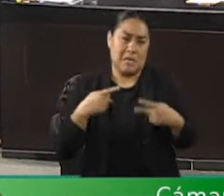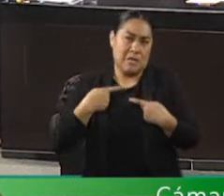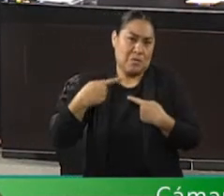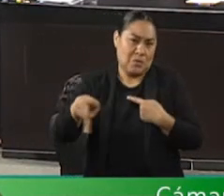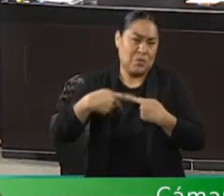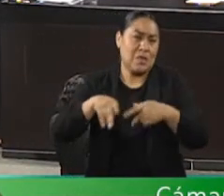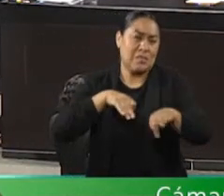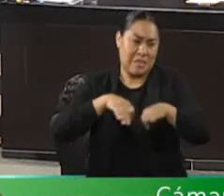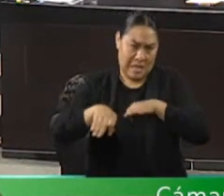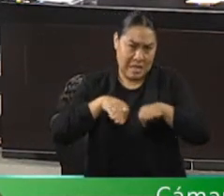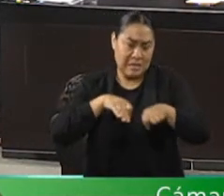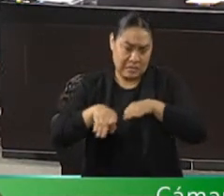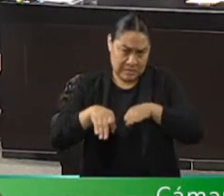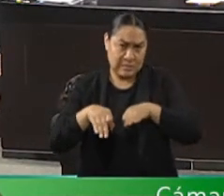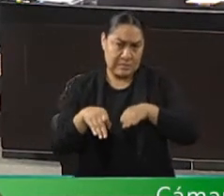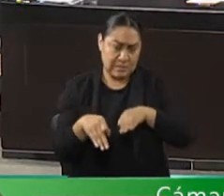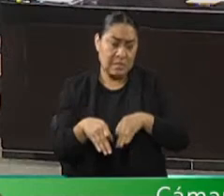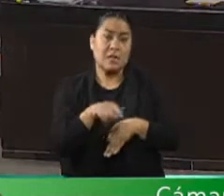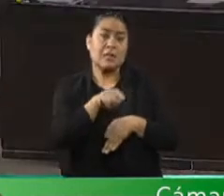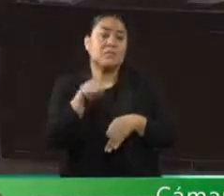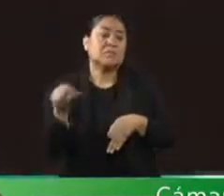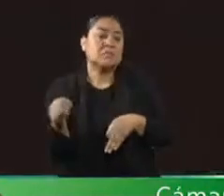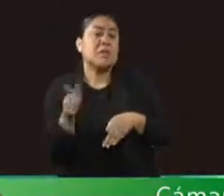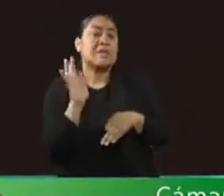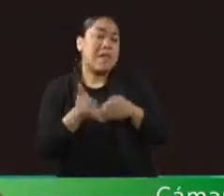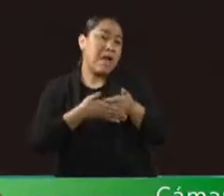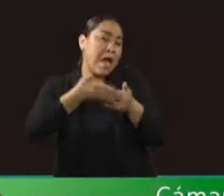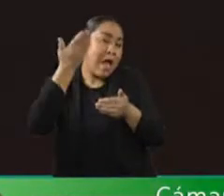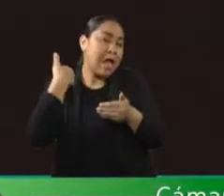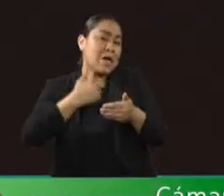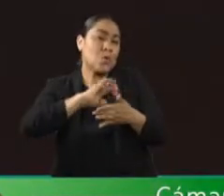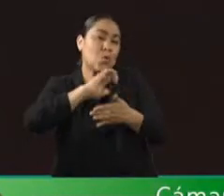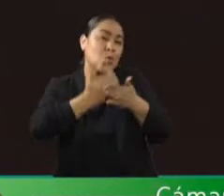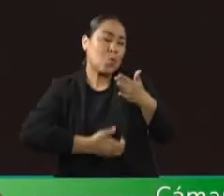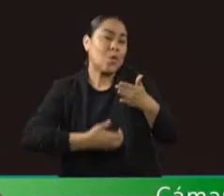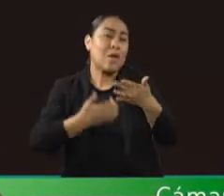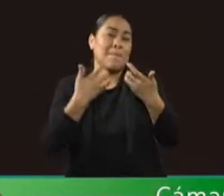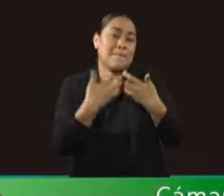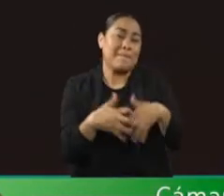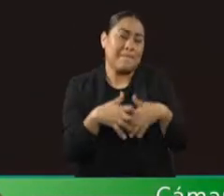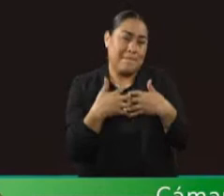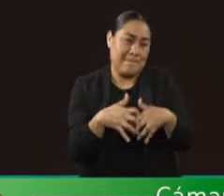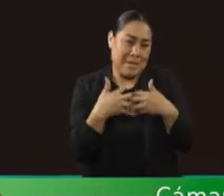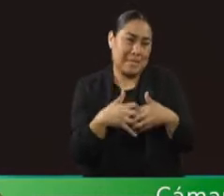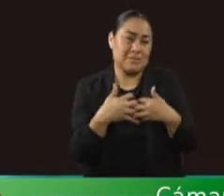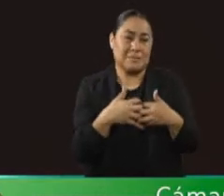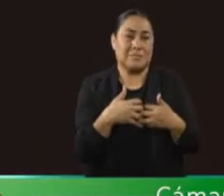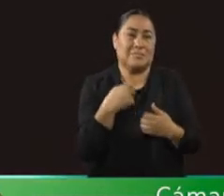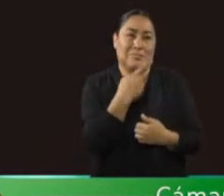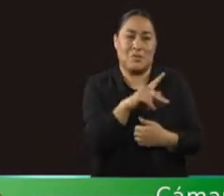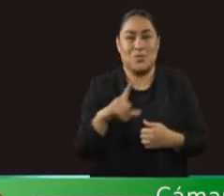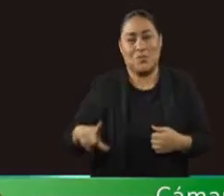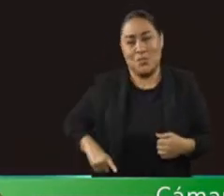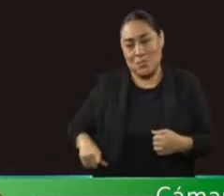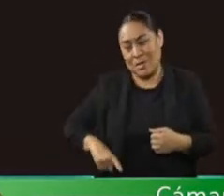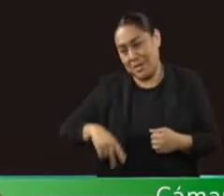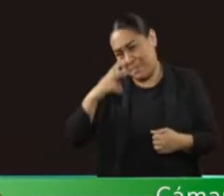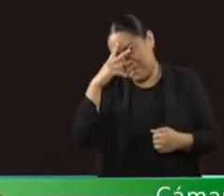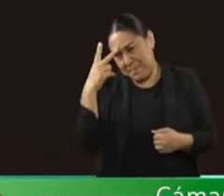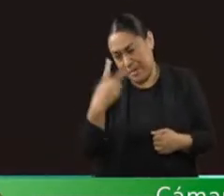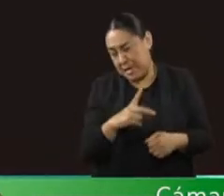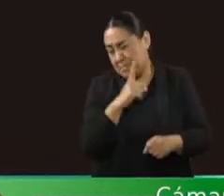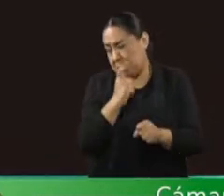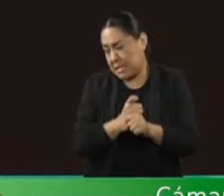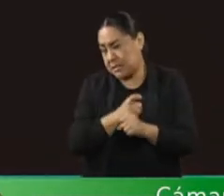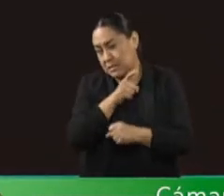servicios que tengan o que hayan tenido contratos de empresa contratos con las empresas públicas del Estado específicamente